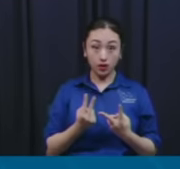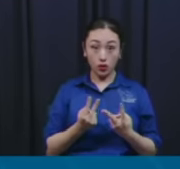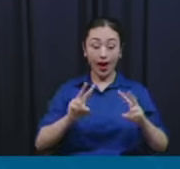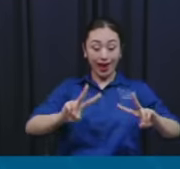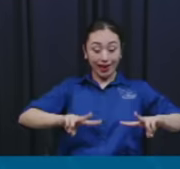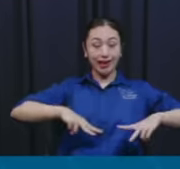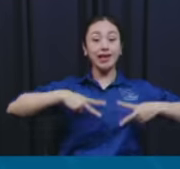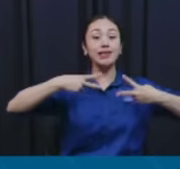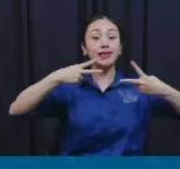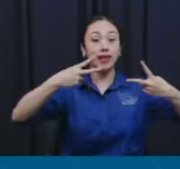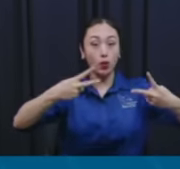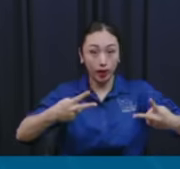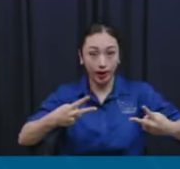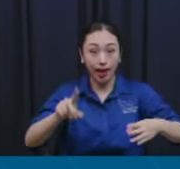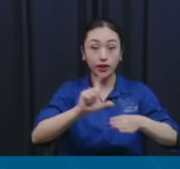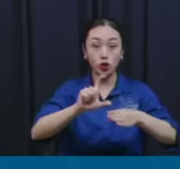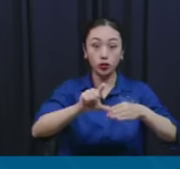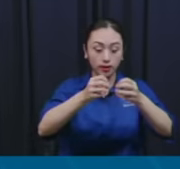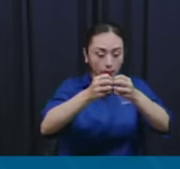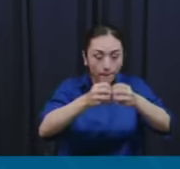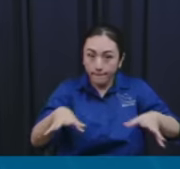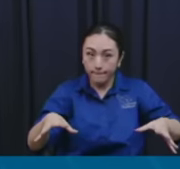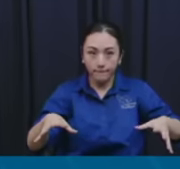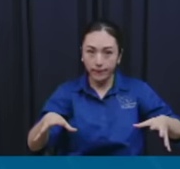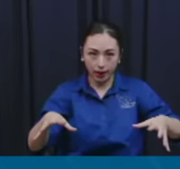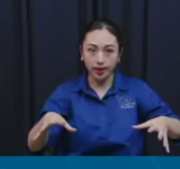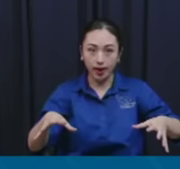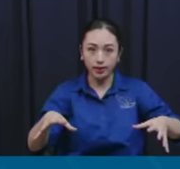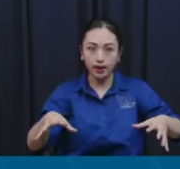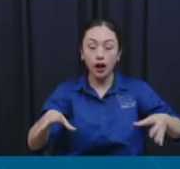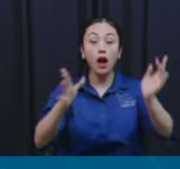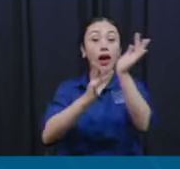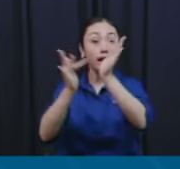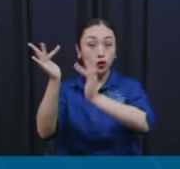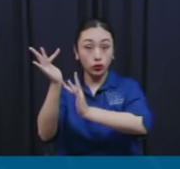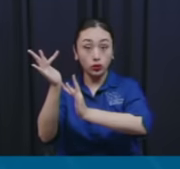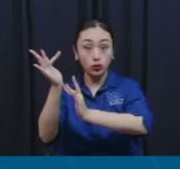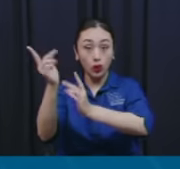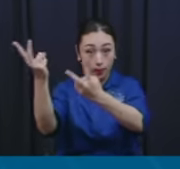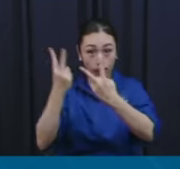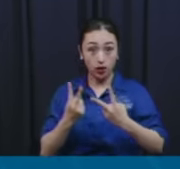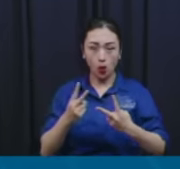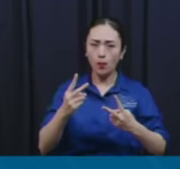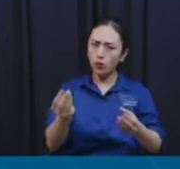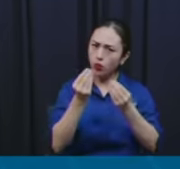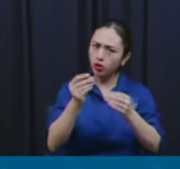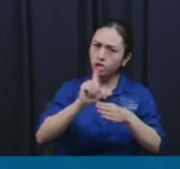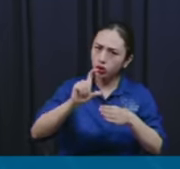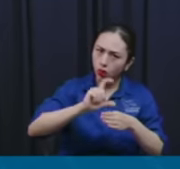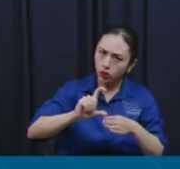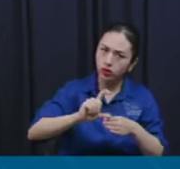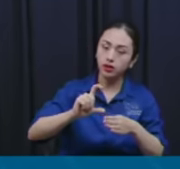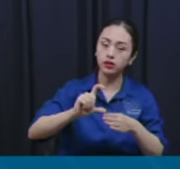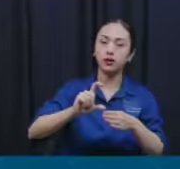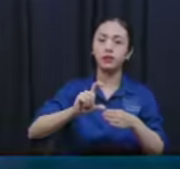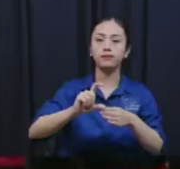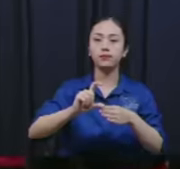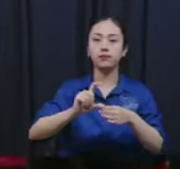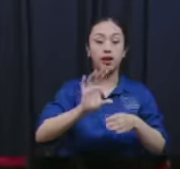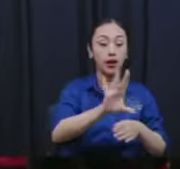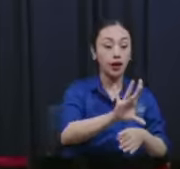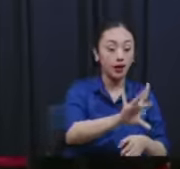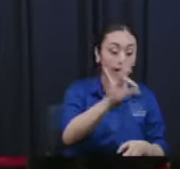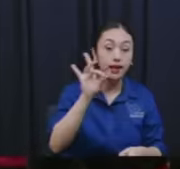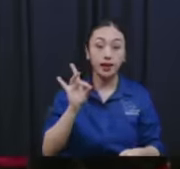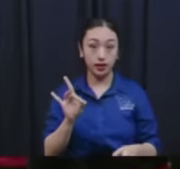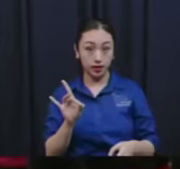perdido verdad eso así que el señor en su primera venida vino por muchas cosas vino para conseguir novia y esposa